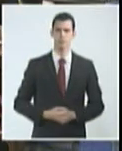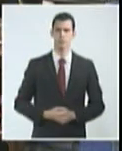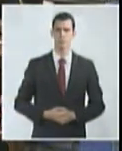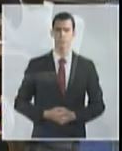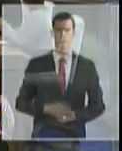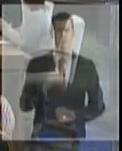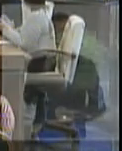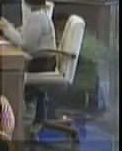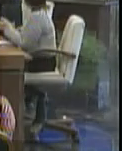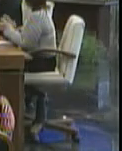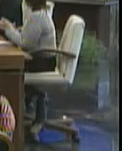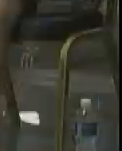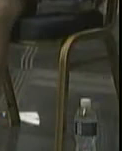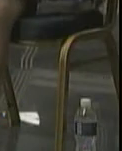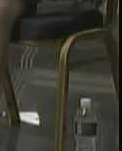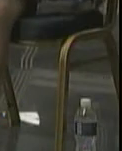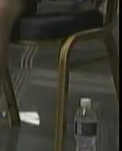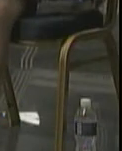momento,